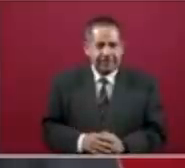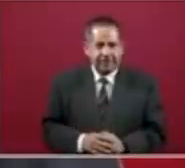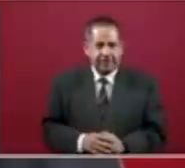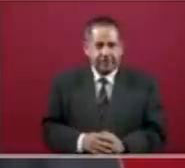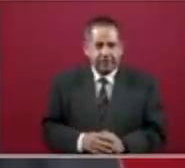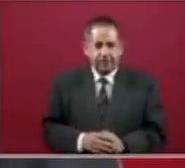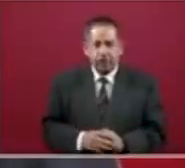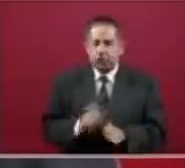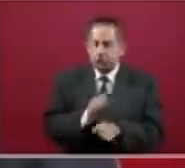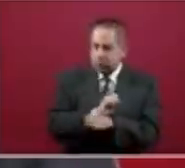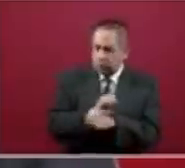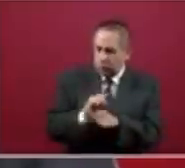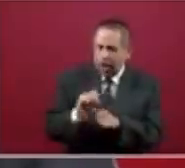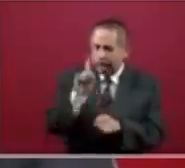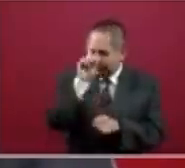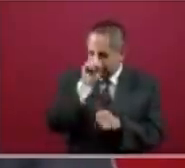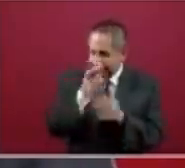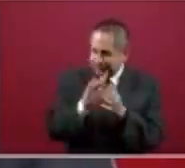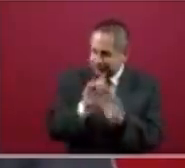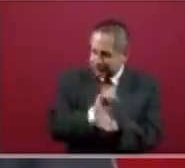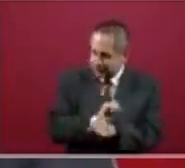muy sutil,